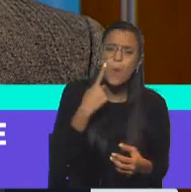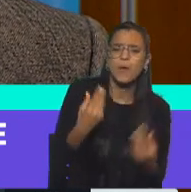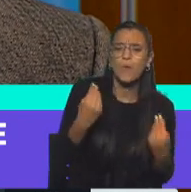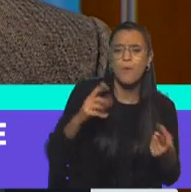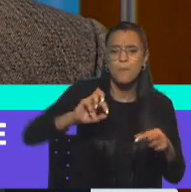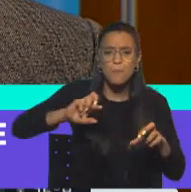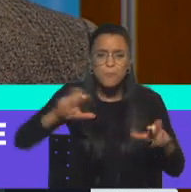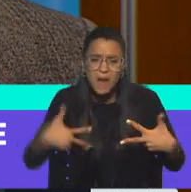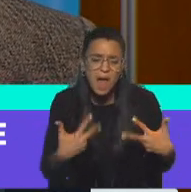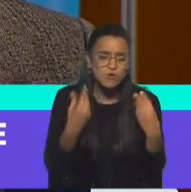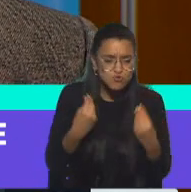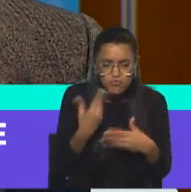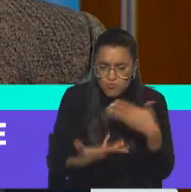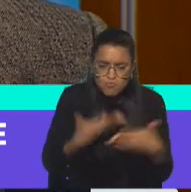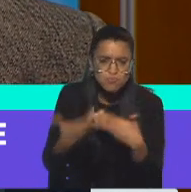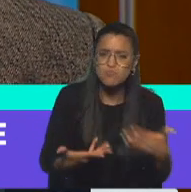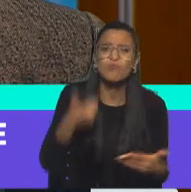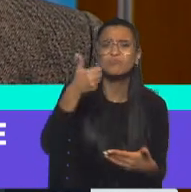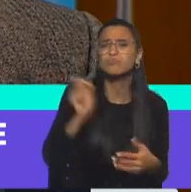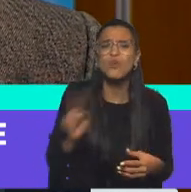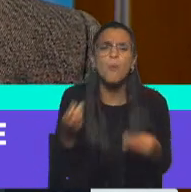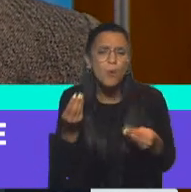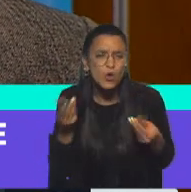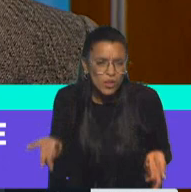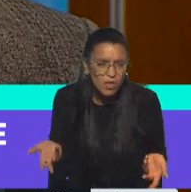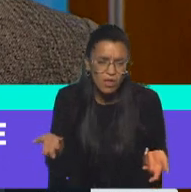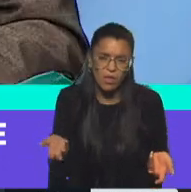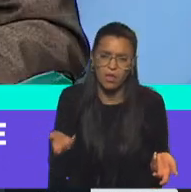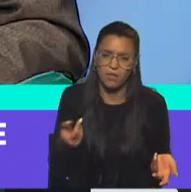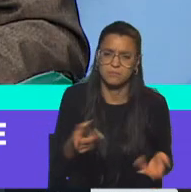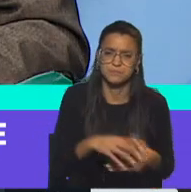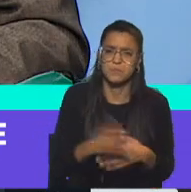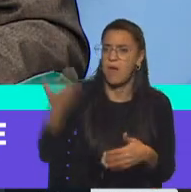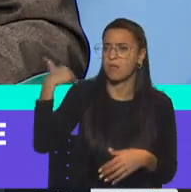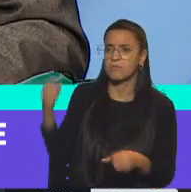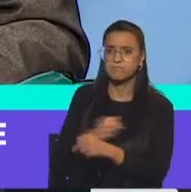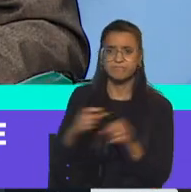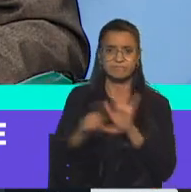políticas, por qué no están teniendo el éxito que hubiéramos querido que tengan en el momento que aprobamos las leyes.